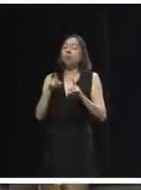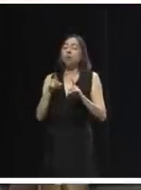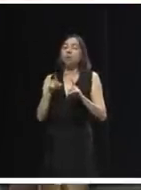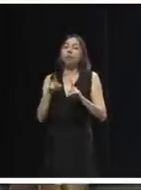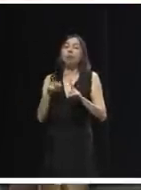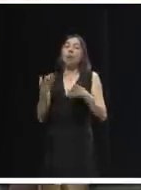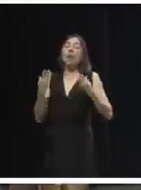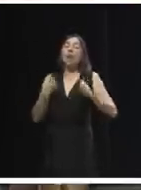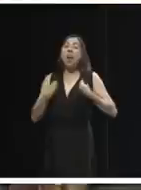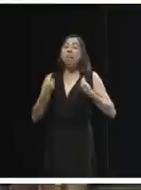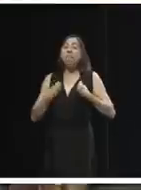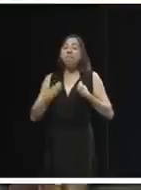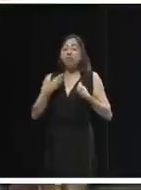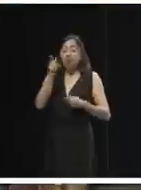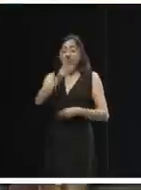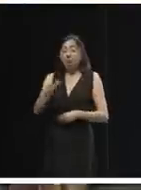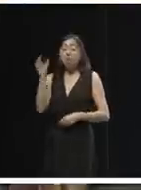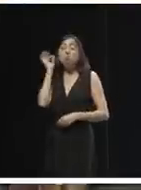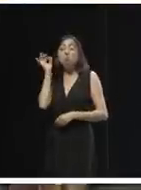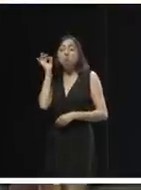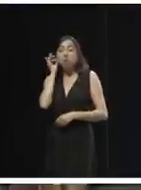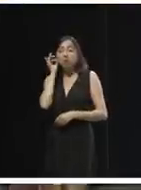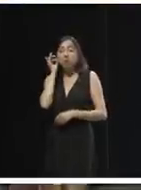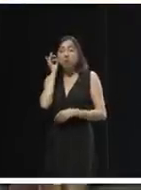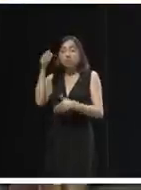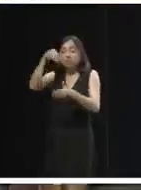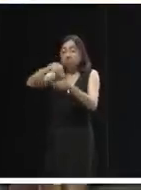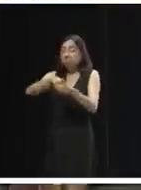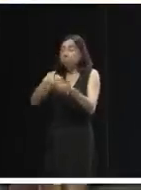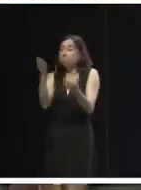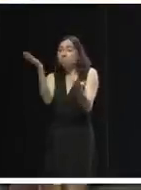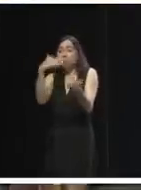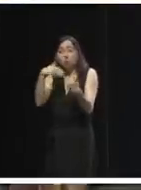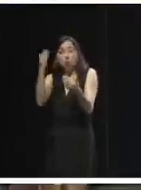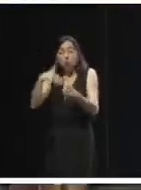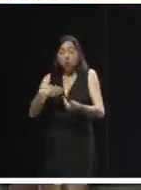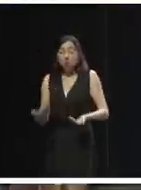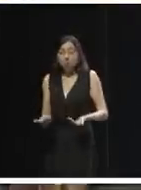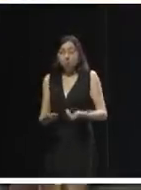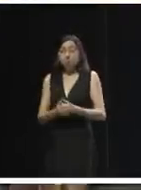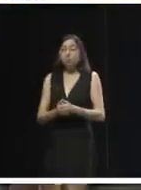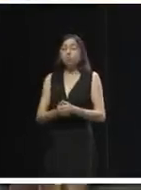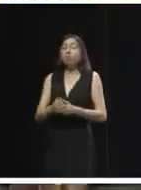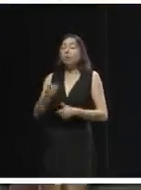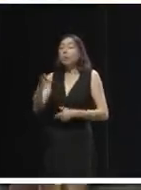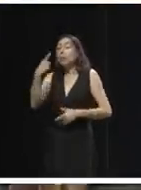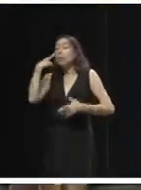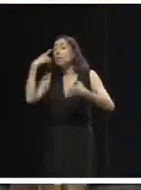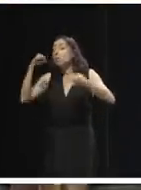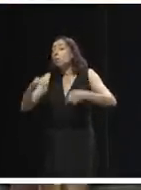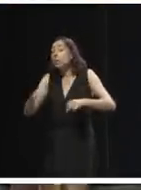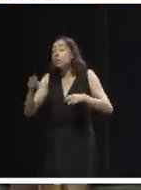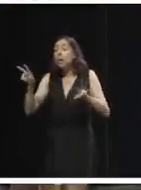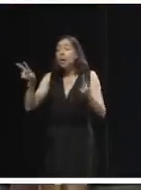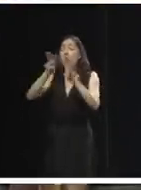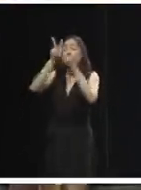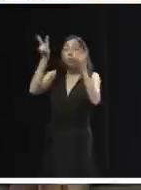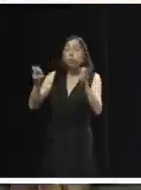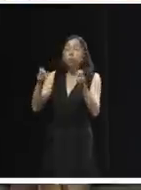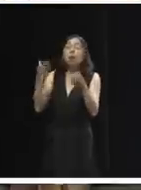la vida de las mujeres no va a estar presente. En el que seguramente de los temas que hemos hablado